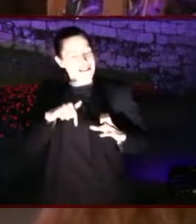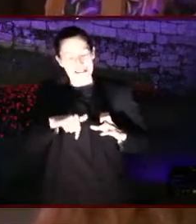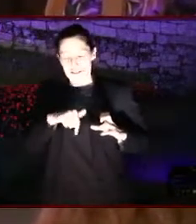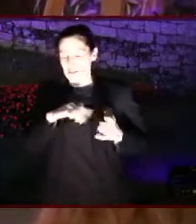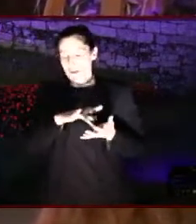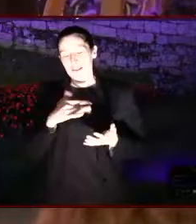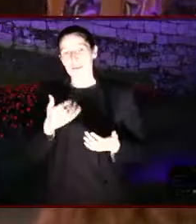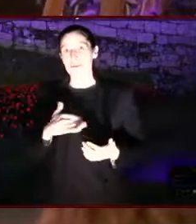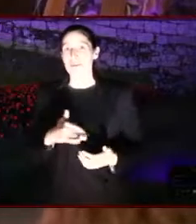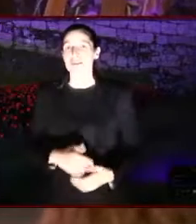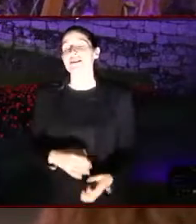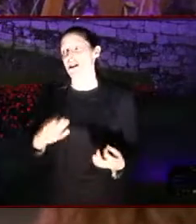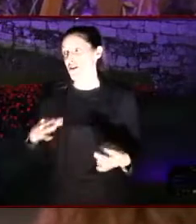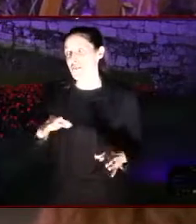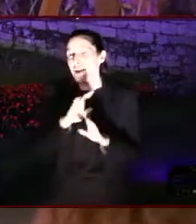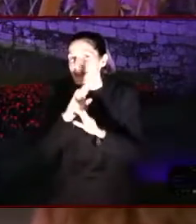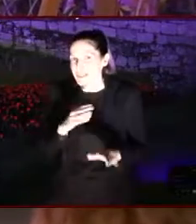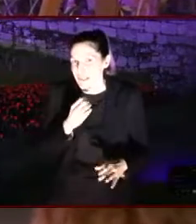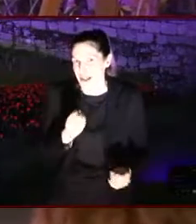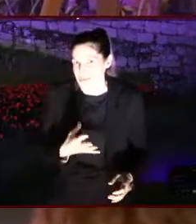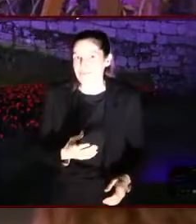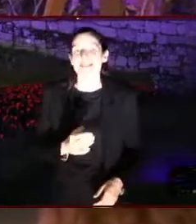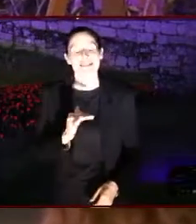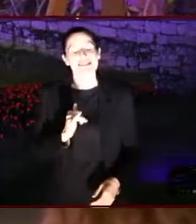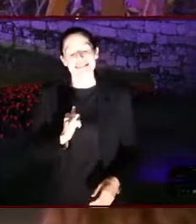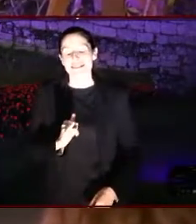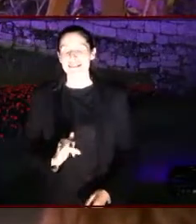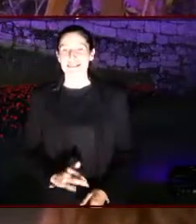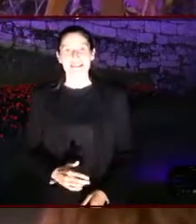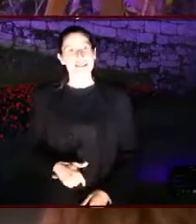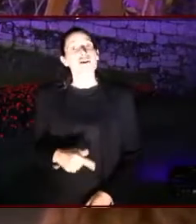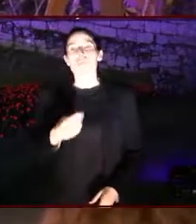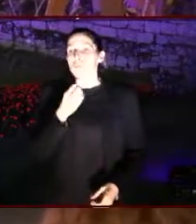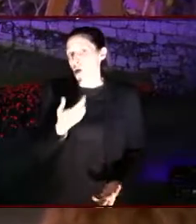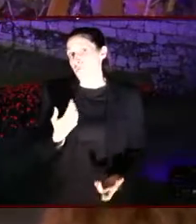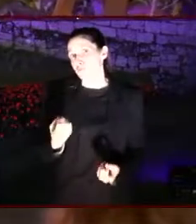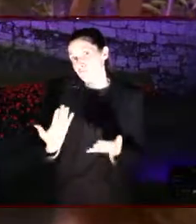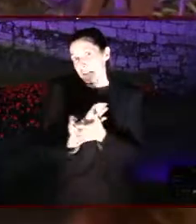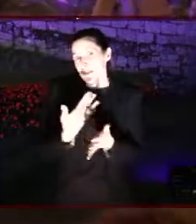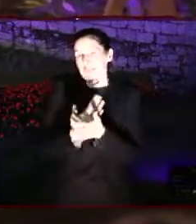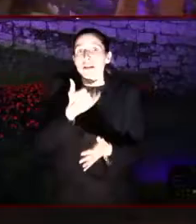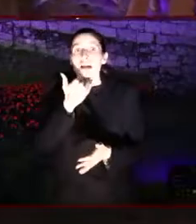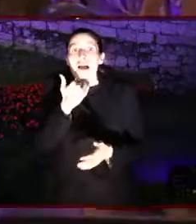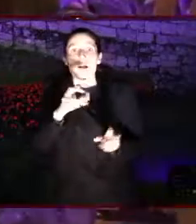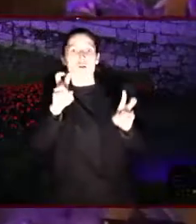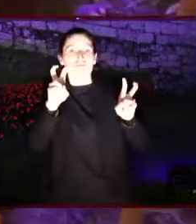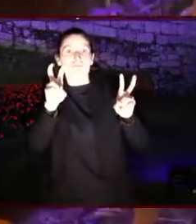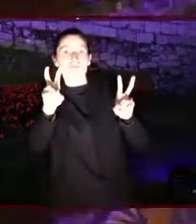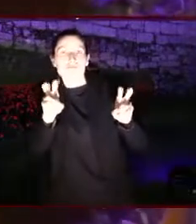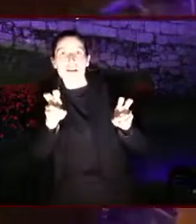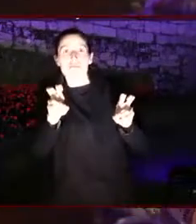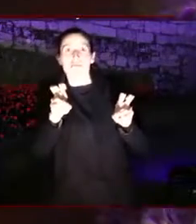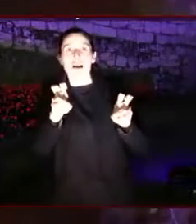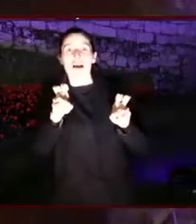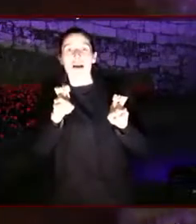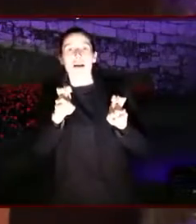Es normal. O resultado, ¿no? Sí, sí, claro, sí. Bueno, contanos un poquillo cómo fue para ti